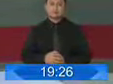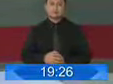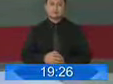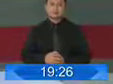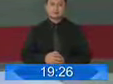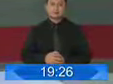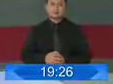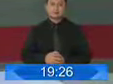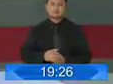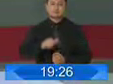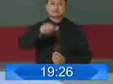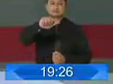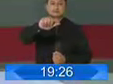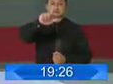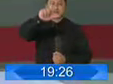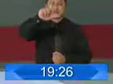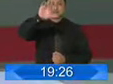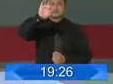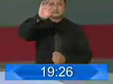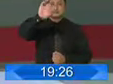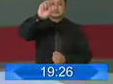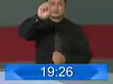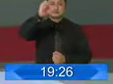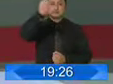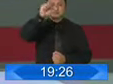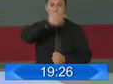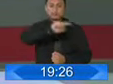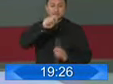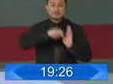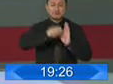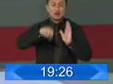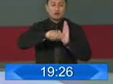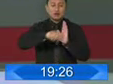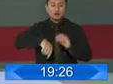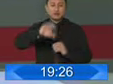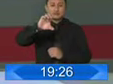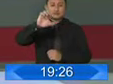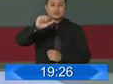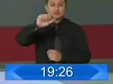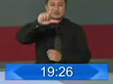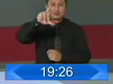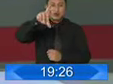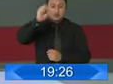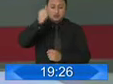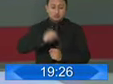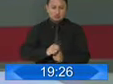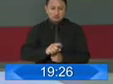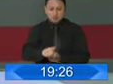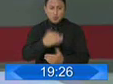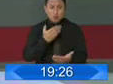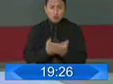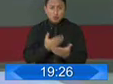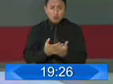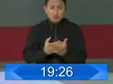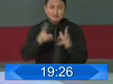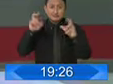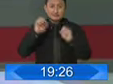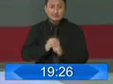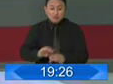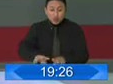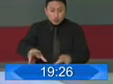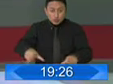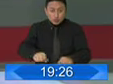Alfonso Zambrano Pasquel, abogado de Carlos P.C., insiste en que no hay evidencias que vinculen a su defendido con los presuntos actos de